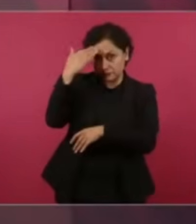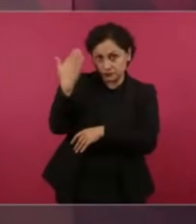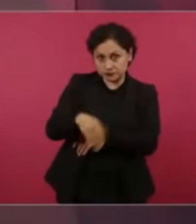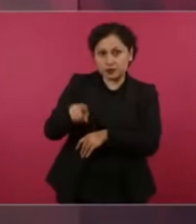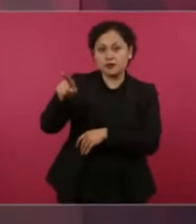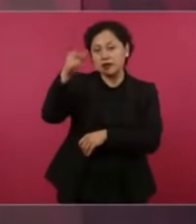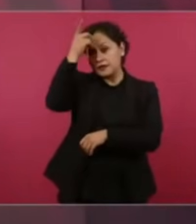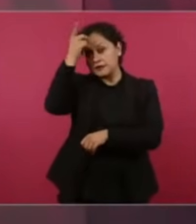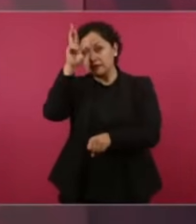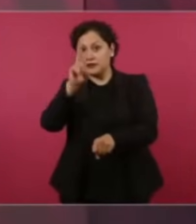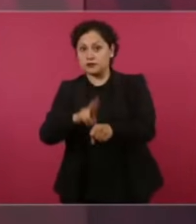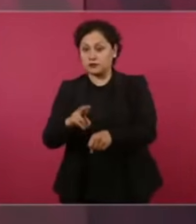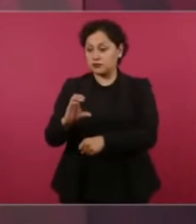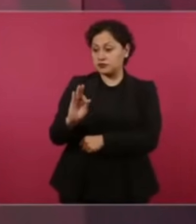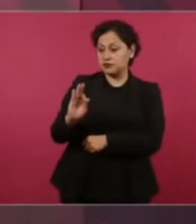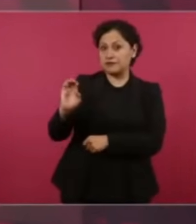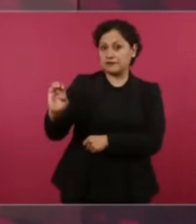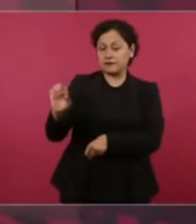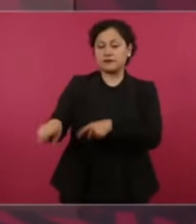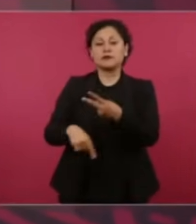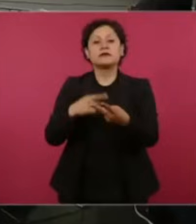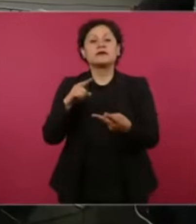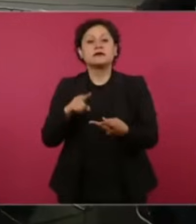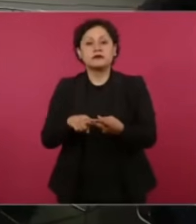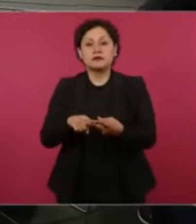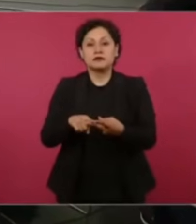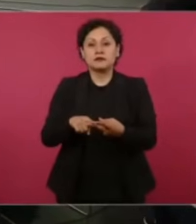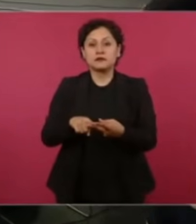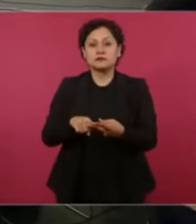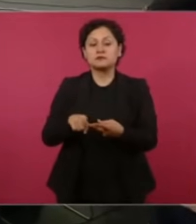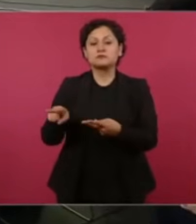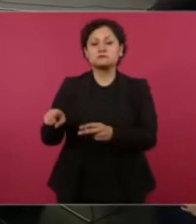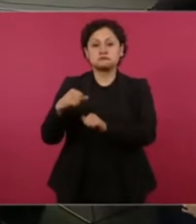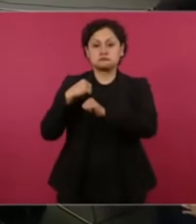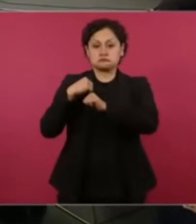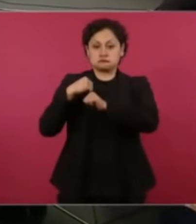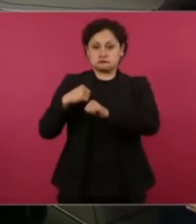Federal de Electricidad, al responsable